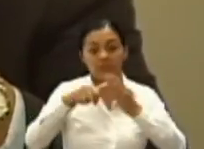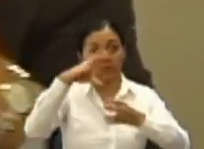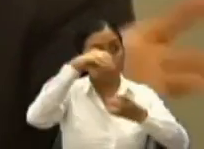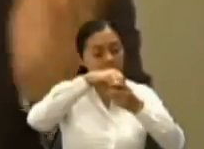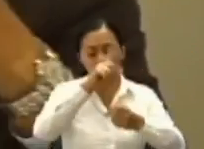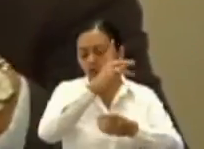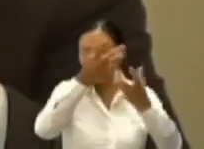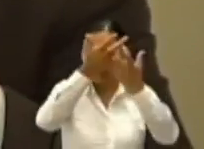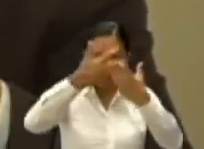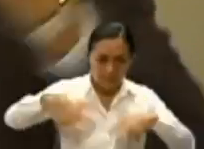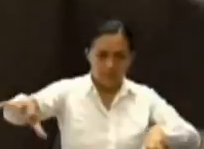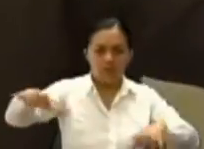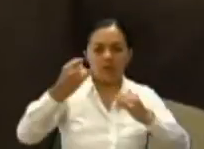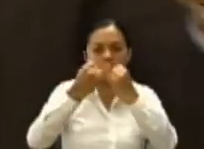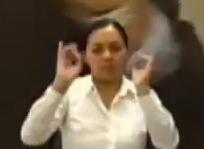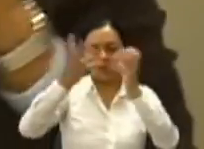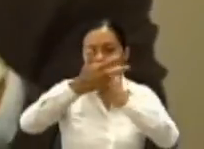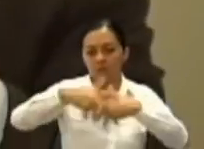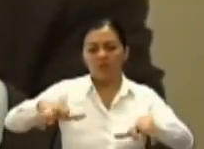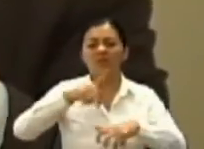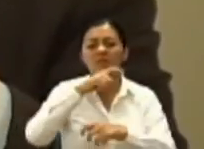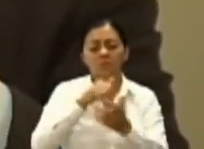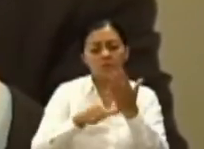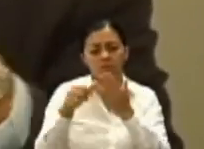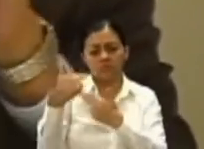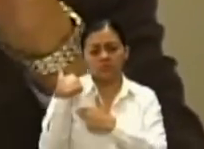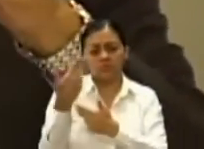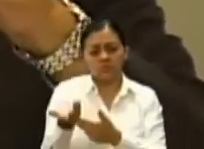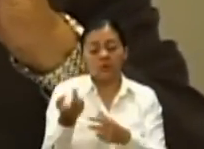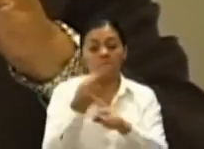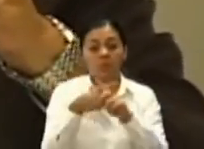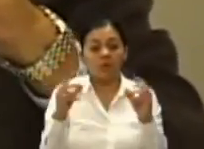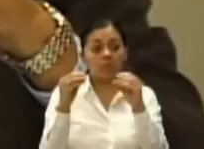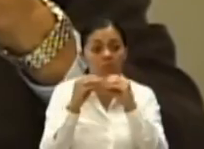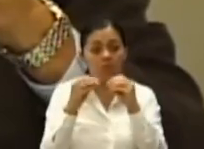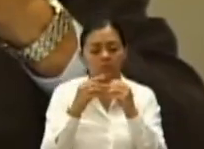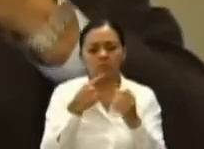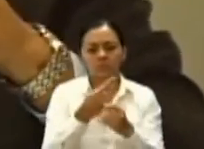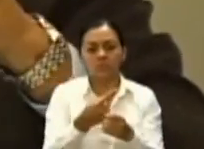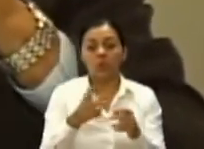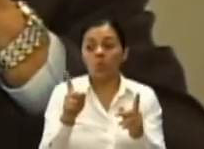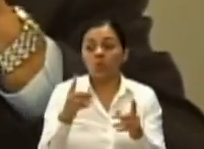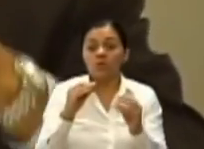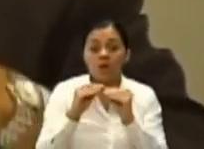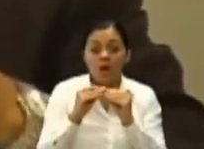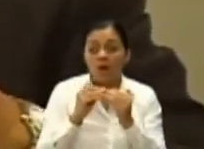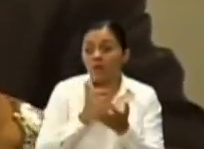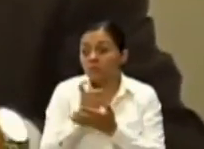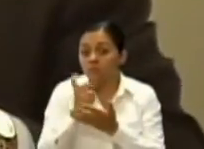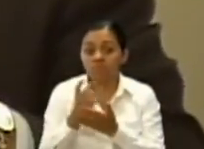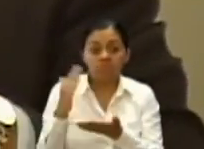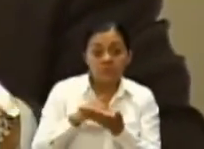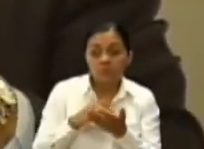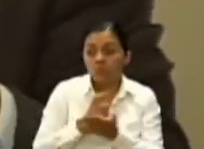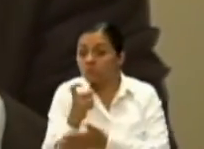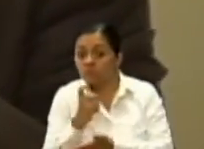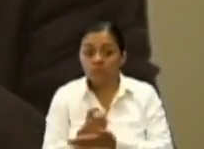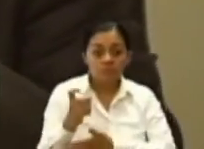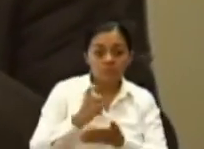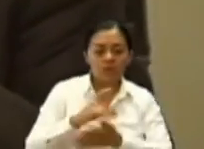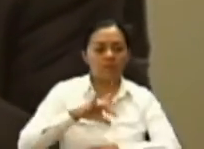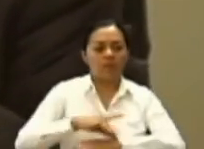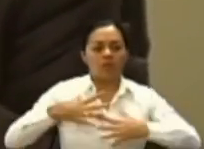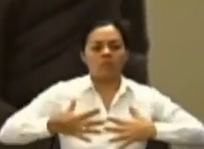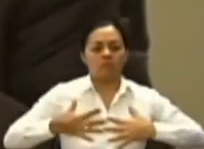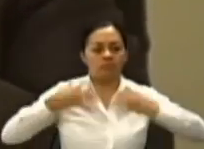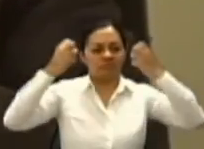agencia independiente personas el ministerio y ya están creando el framing el marco no repitiendo había mentira que vamos a